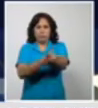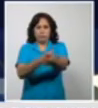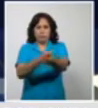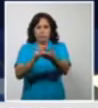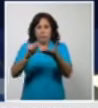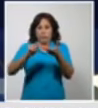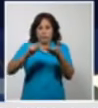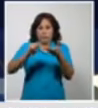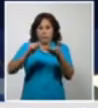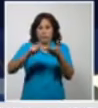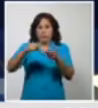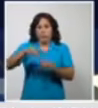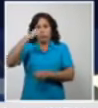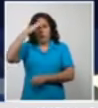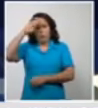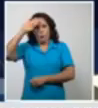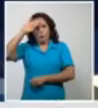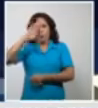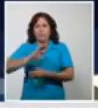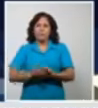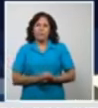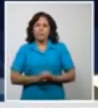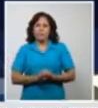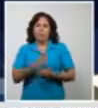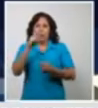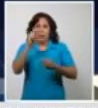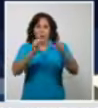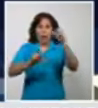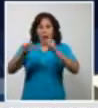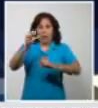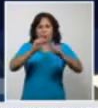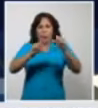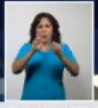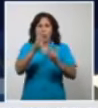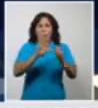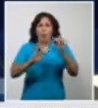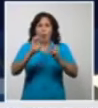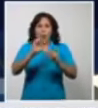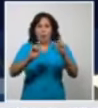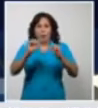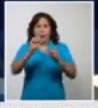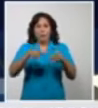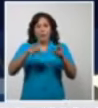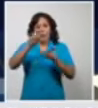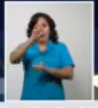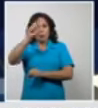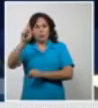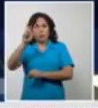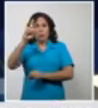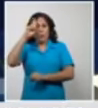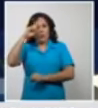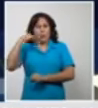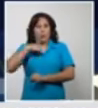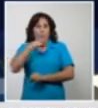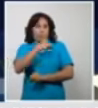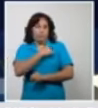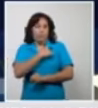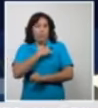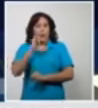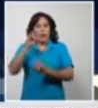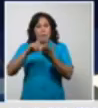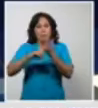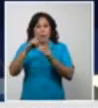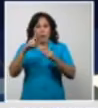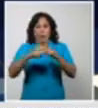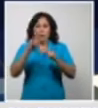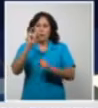país. En los laboratorios de biología molecular del Instituto de Medicina Tropical Pedro Curí,